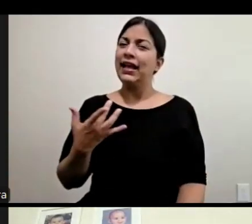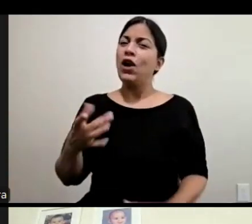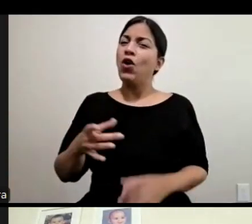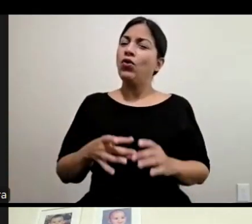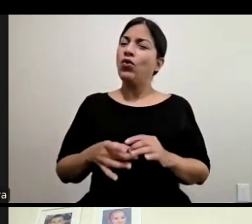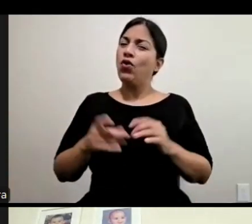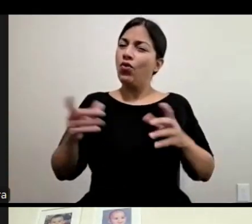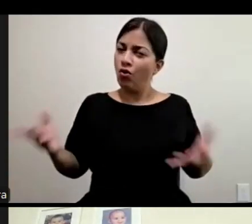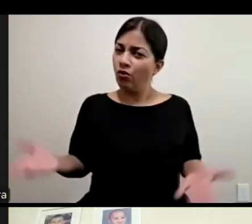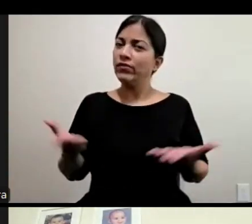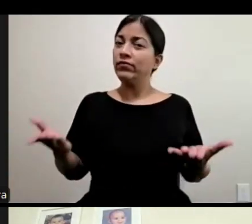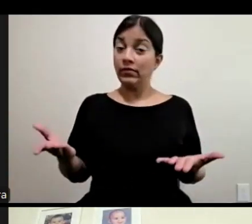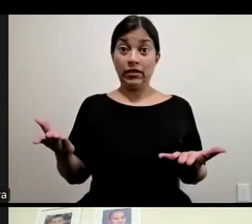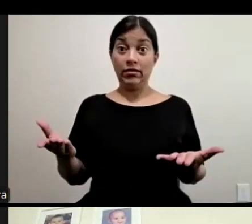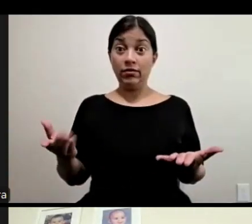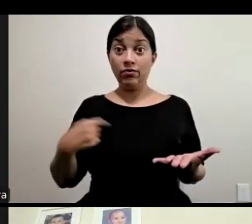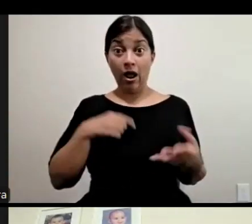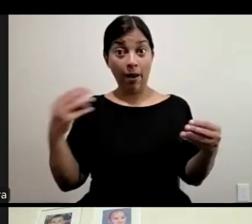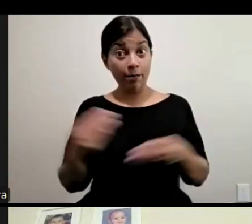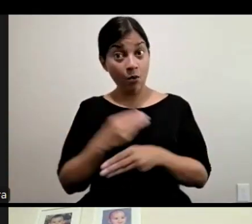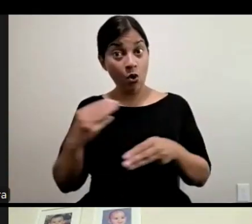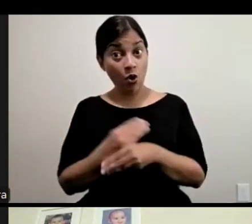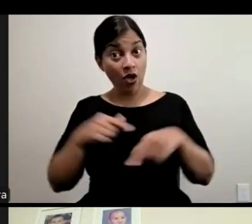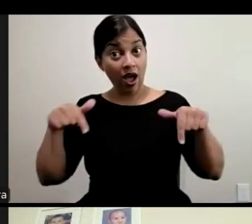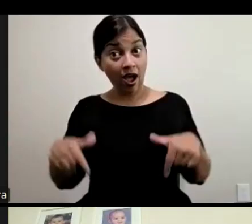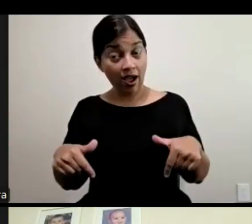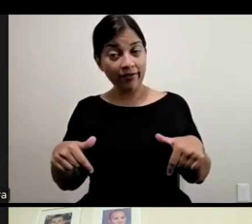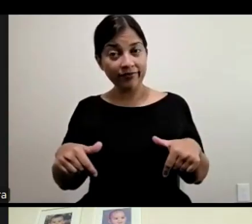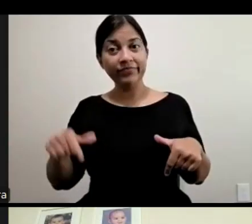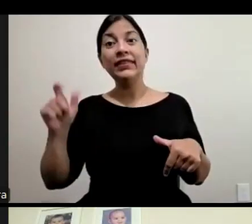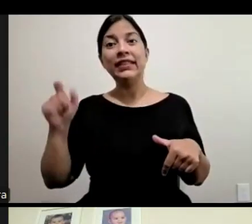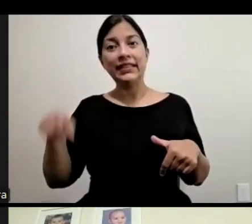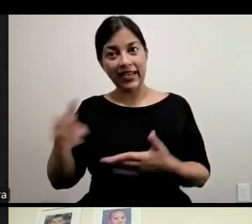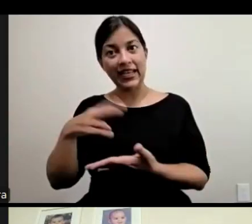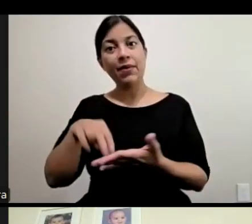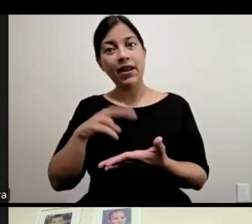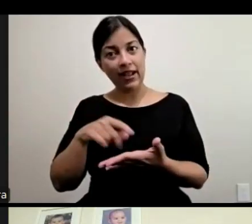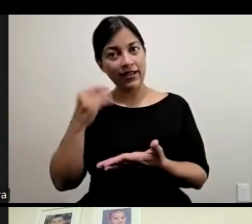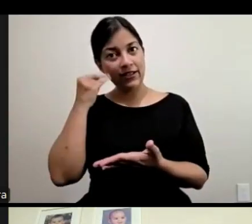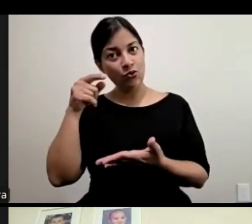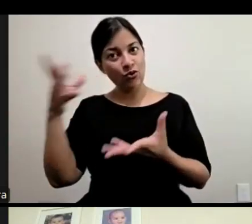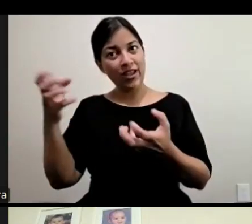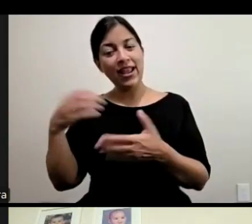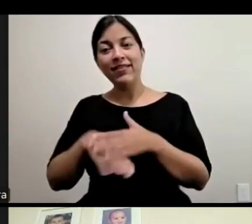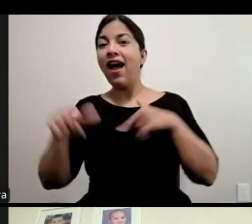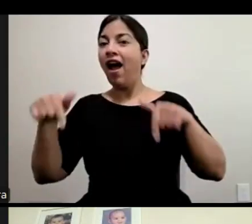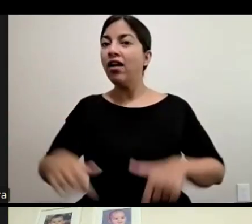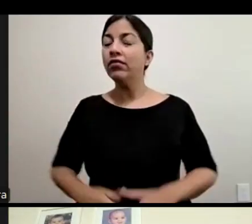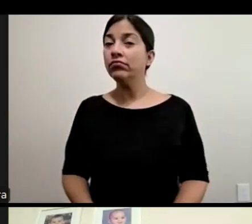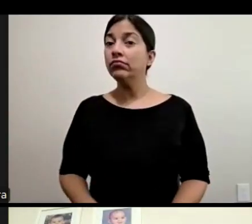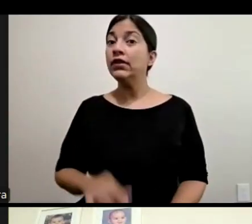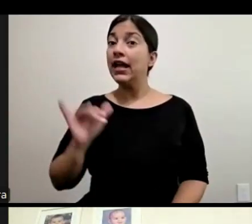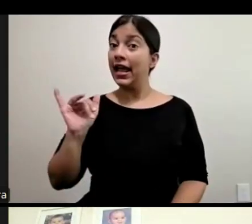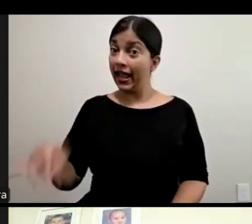Era porque esto es lo que está de moda y esto es lo que tienes que bailar si tú quieres entrar a la corte. Y eso es un